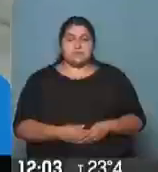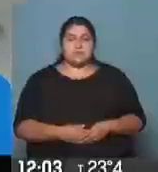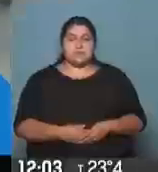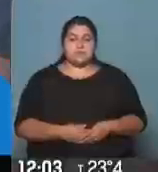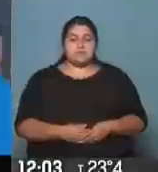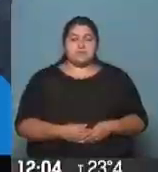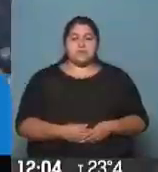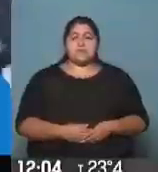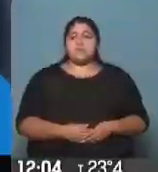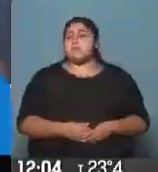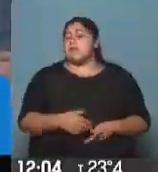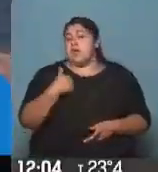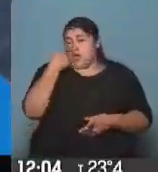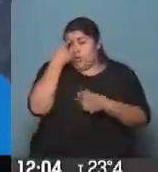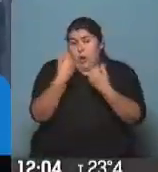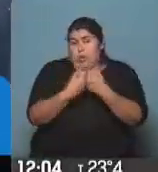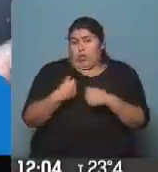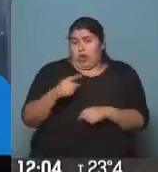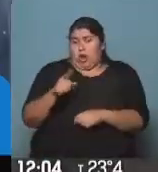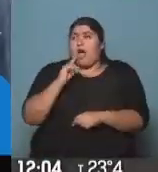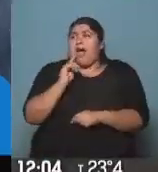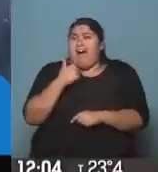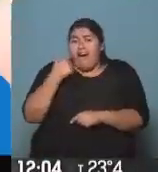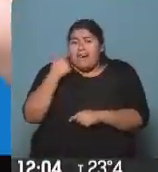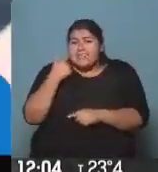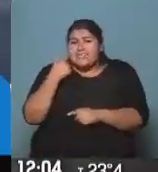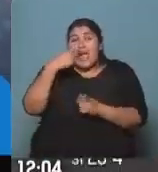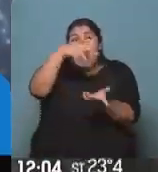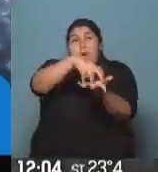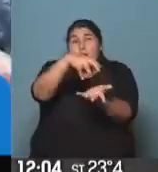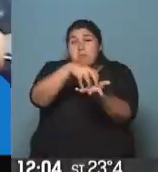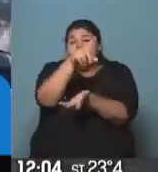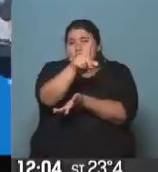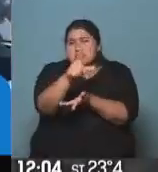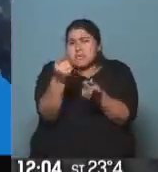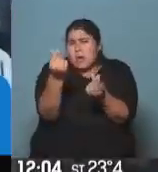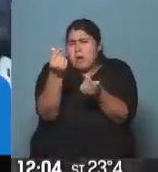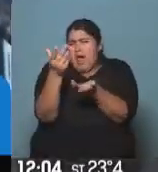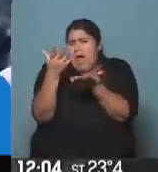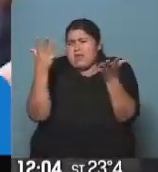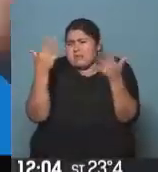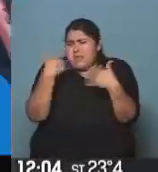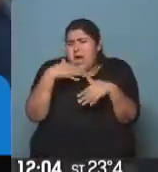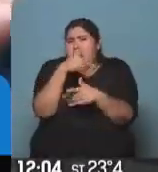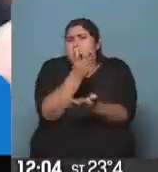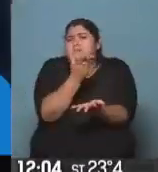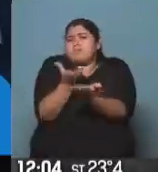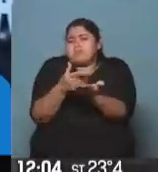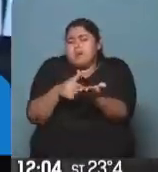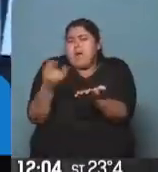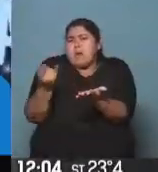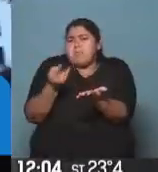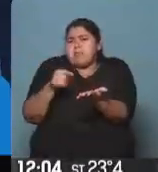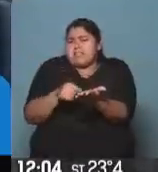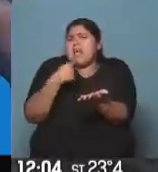No consideramos que Coca-Cola necesite echar gente. Es una multinacional multimillonaria. Presentó un preventivo de crisis trucho que el propio Secretaría